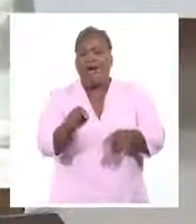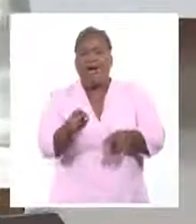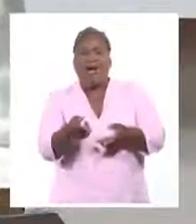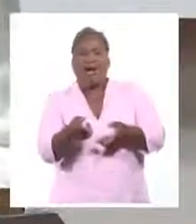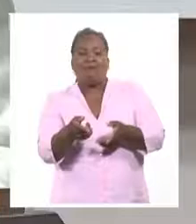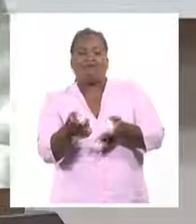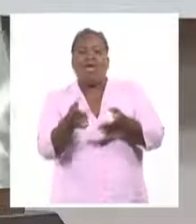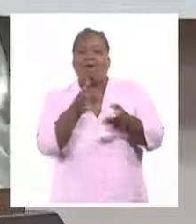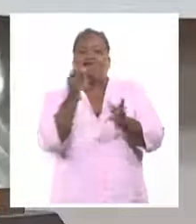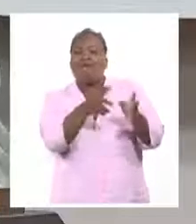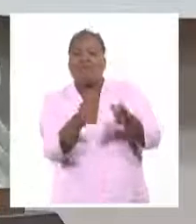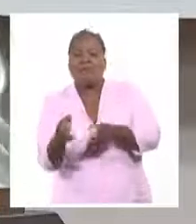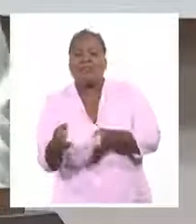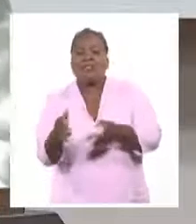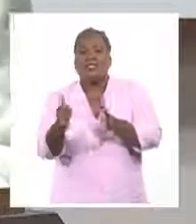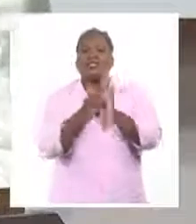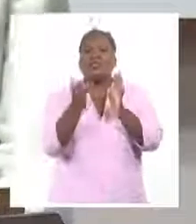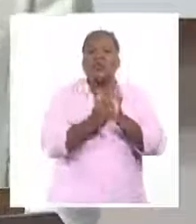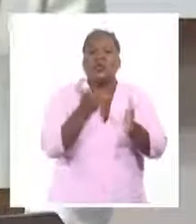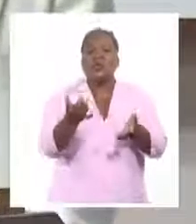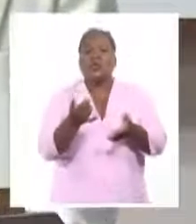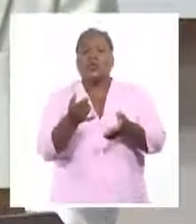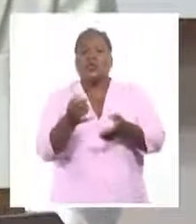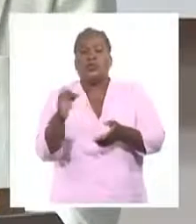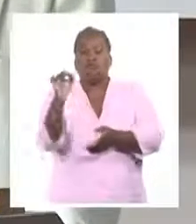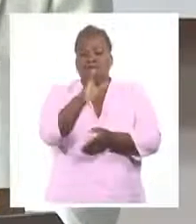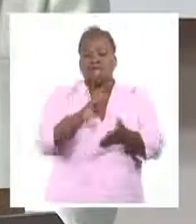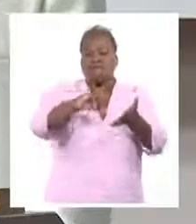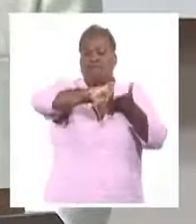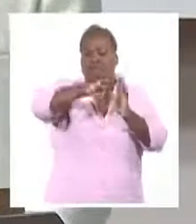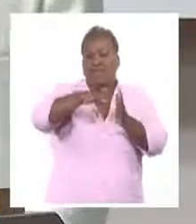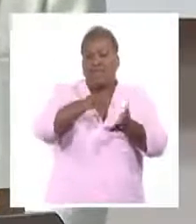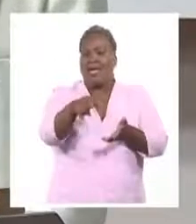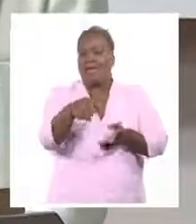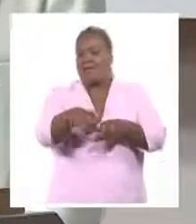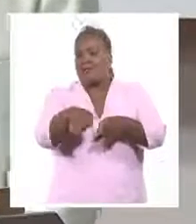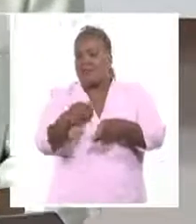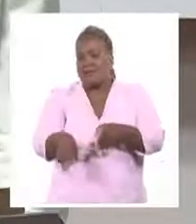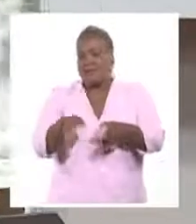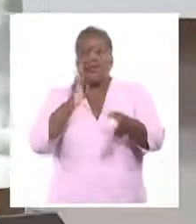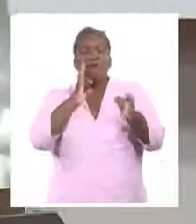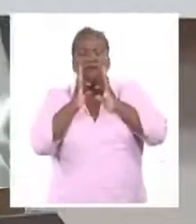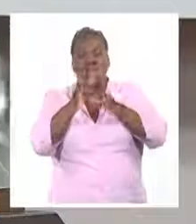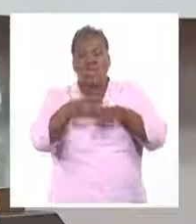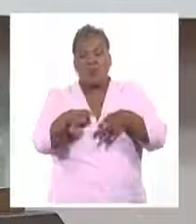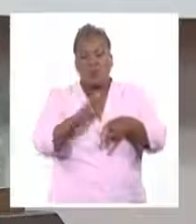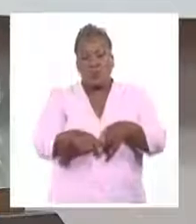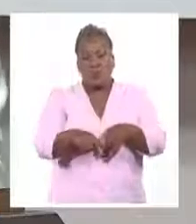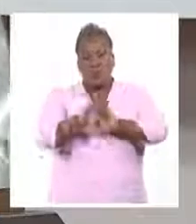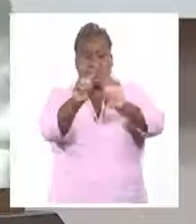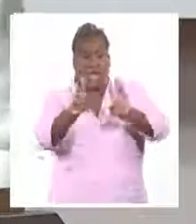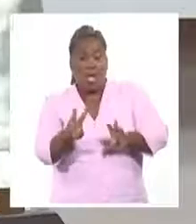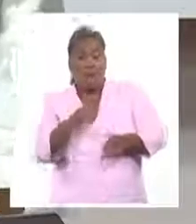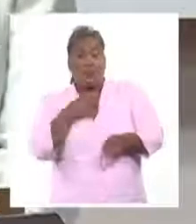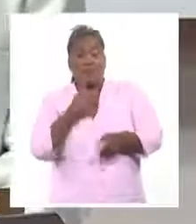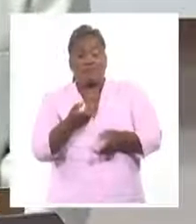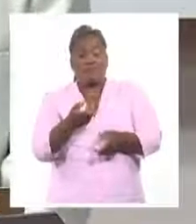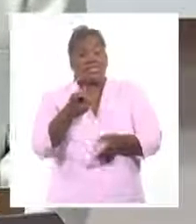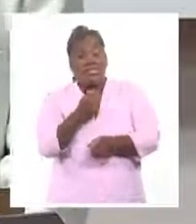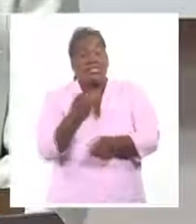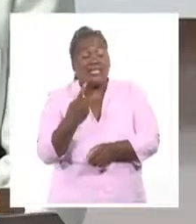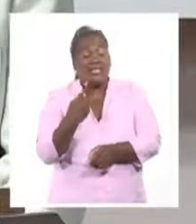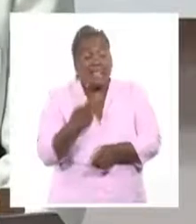YouTube, los blogs de autor, los foros de chat, los grupos de debate en redes sociales, las series para la web o webseries. Necesitamos